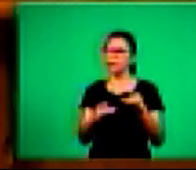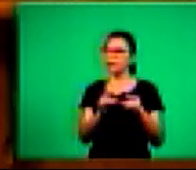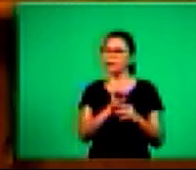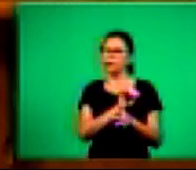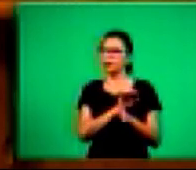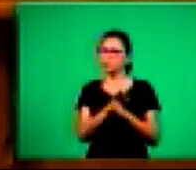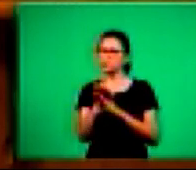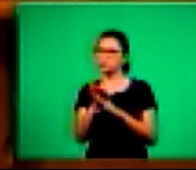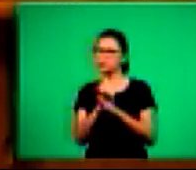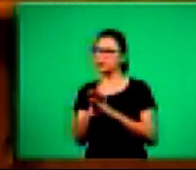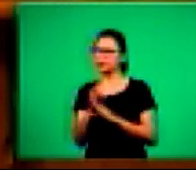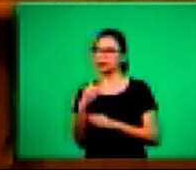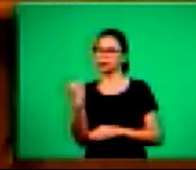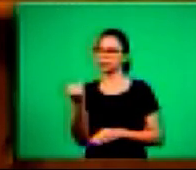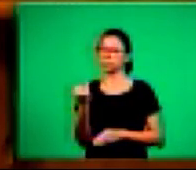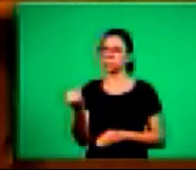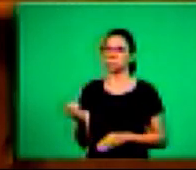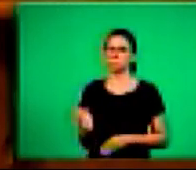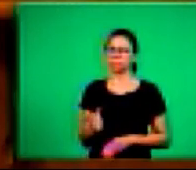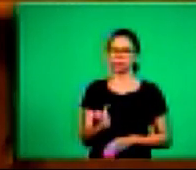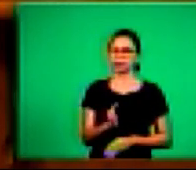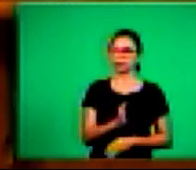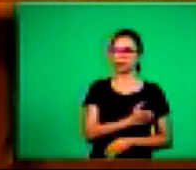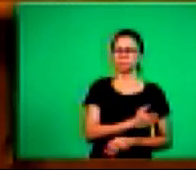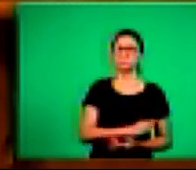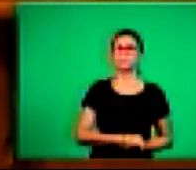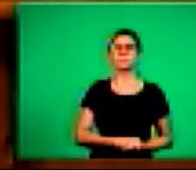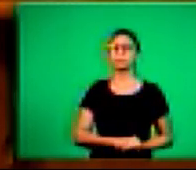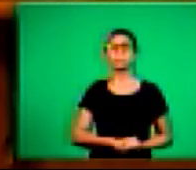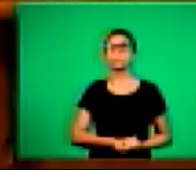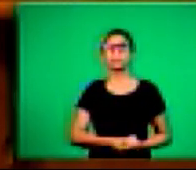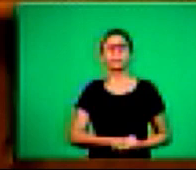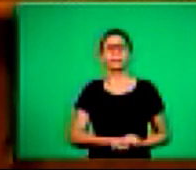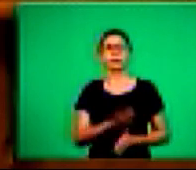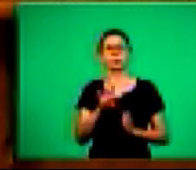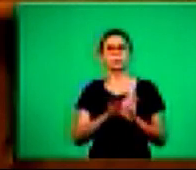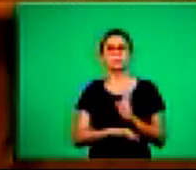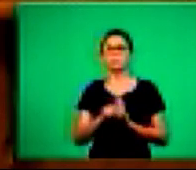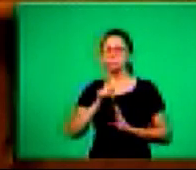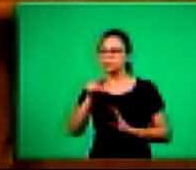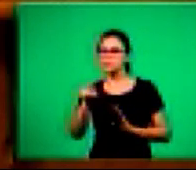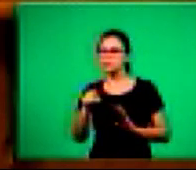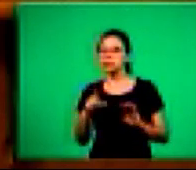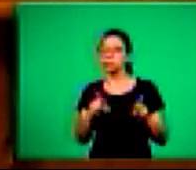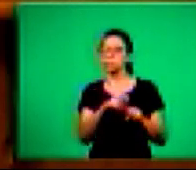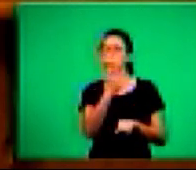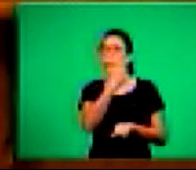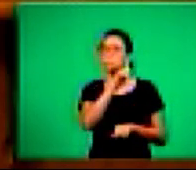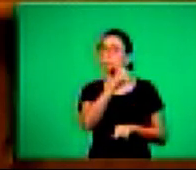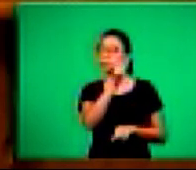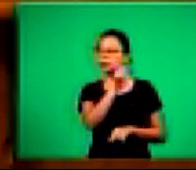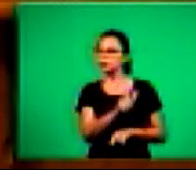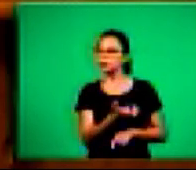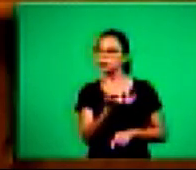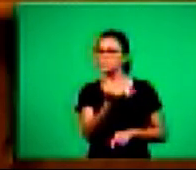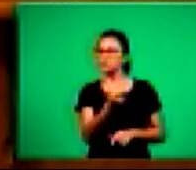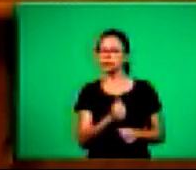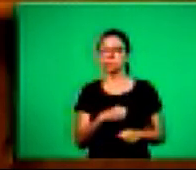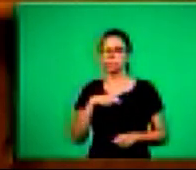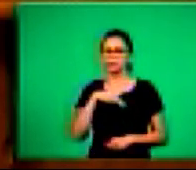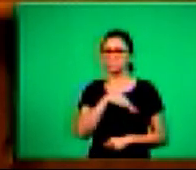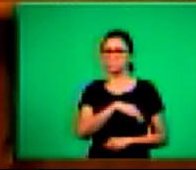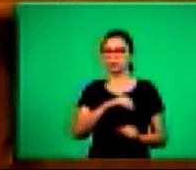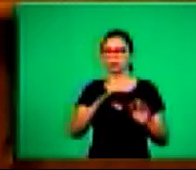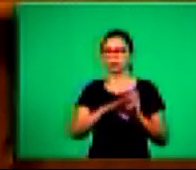van que van en van a tomar cuenta de aquello ahora el texto para usted y para quien quisiera este mateo capítulo